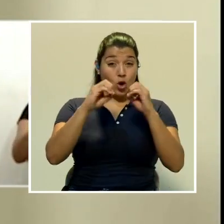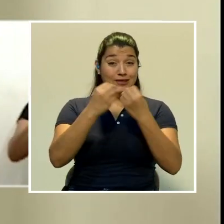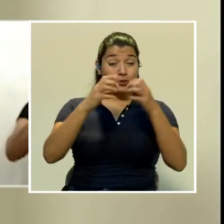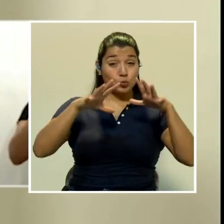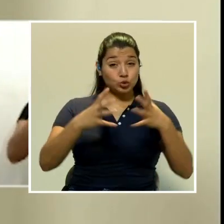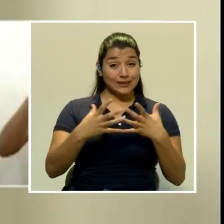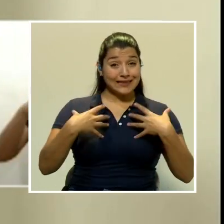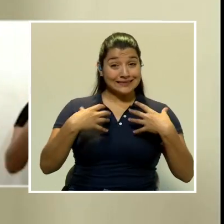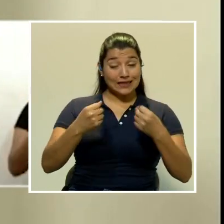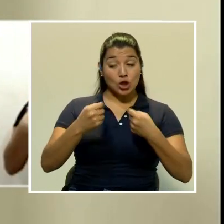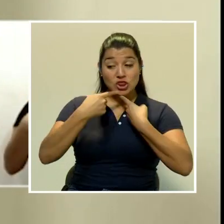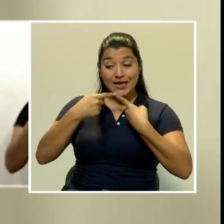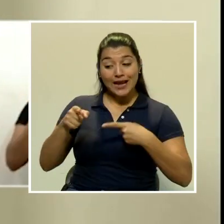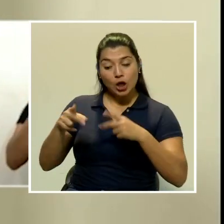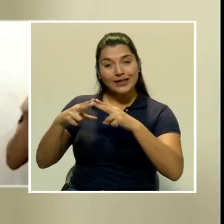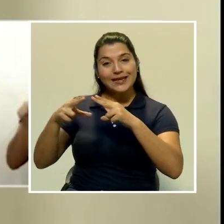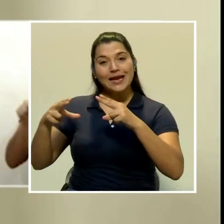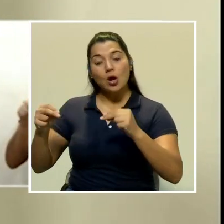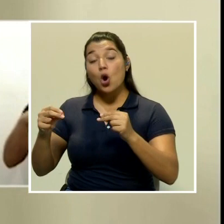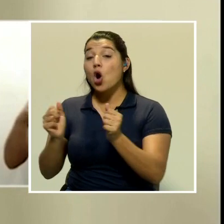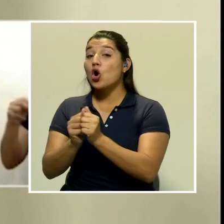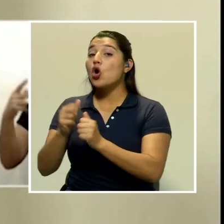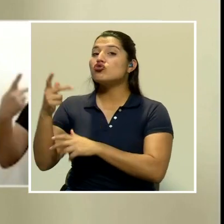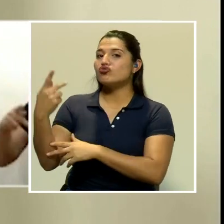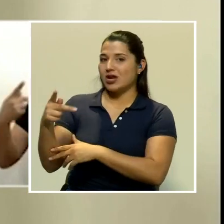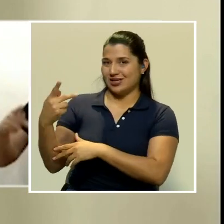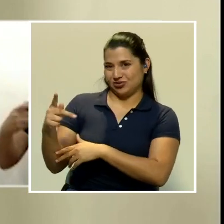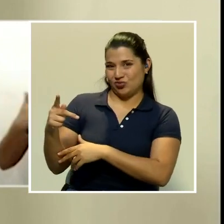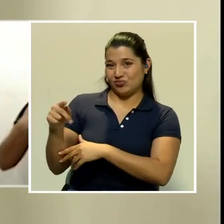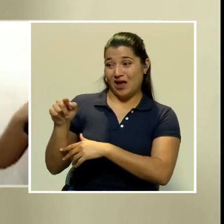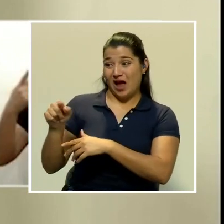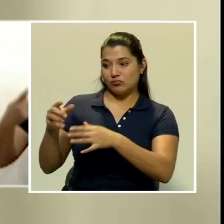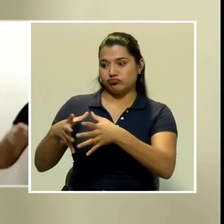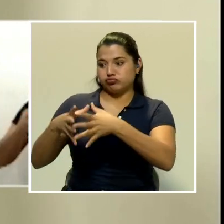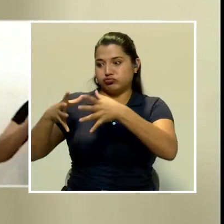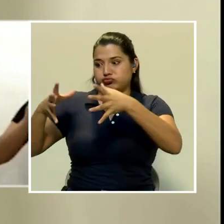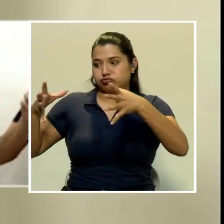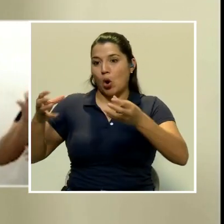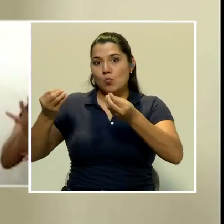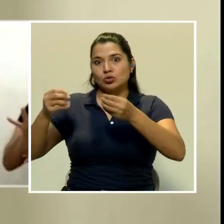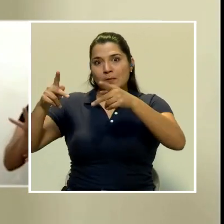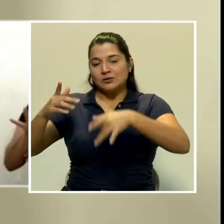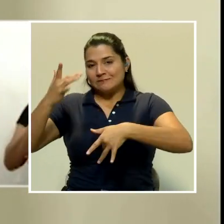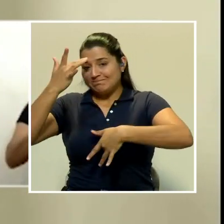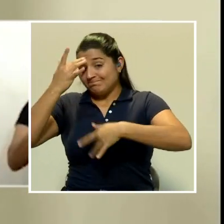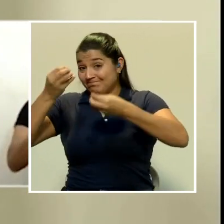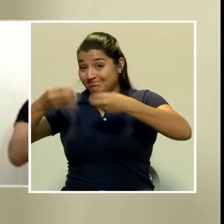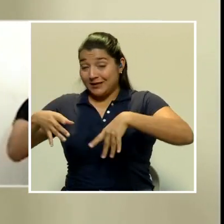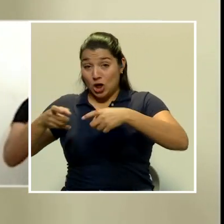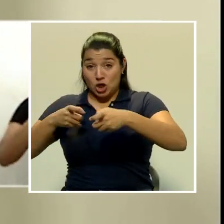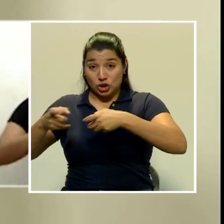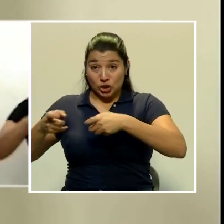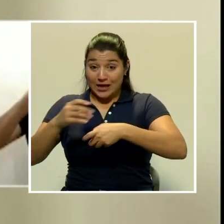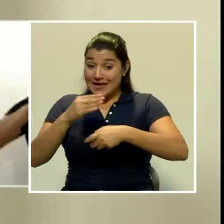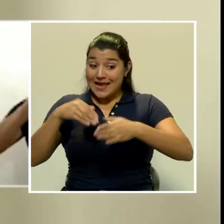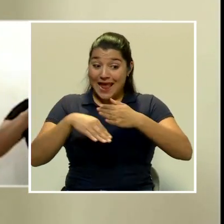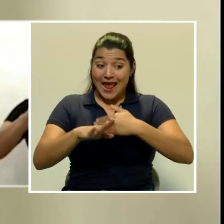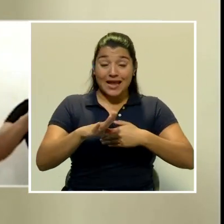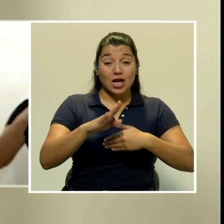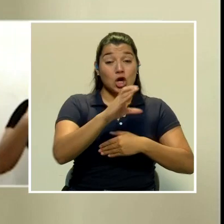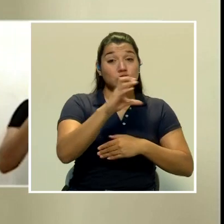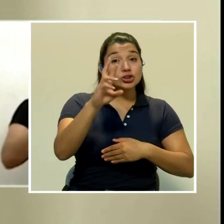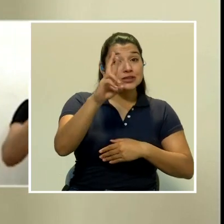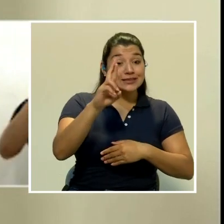comunitaria, riesgo 4. Y en realidad, en Centroamérica nosotros no hemos alcanzado ese estatus de